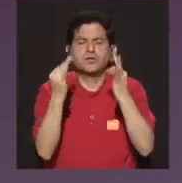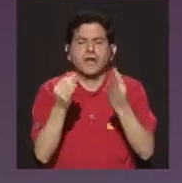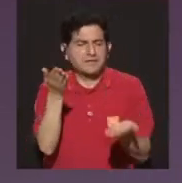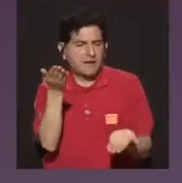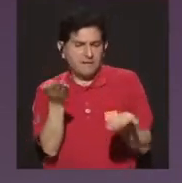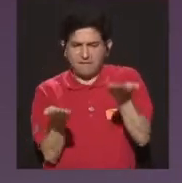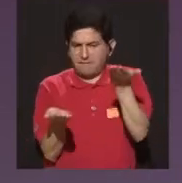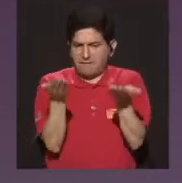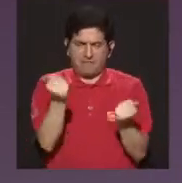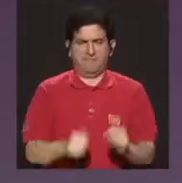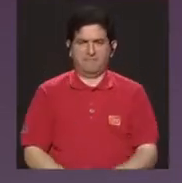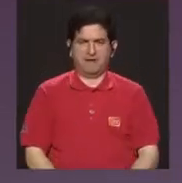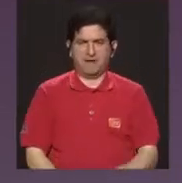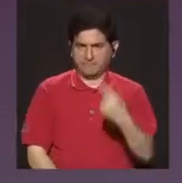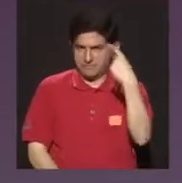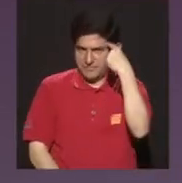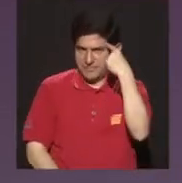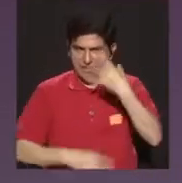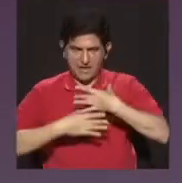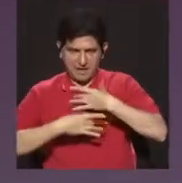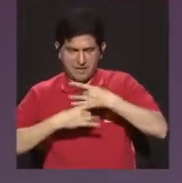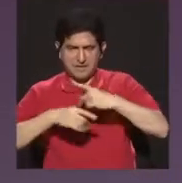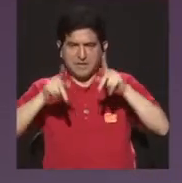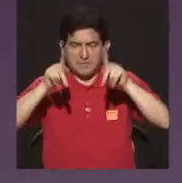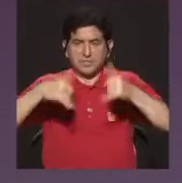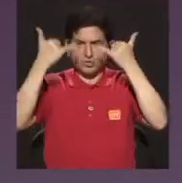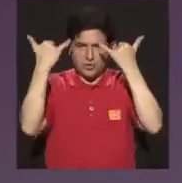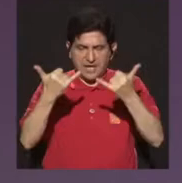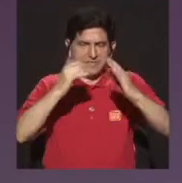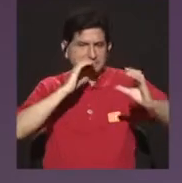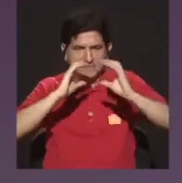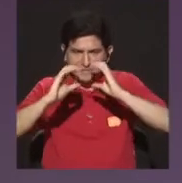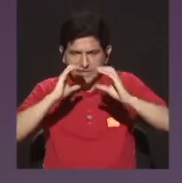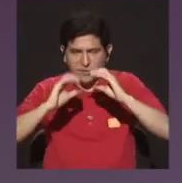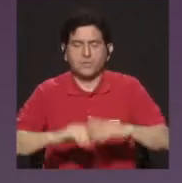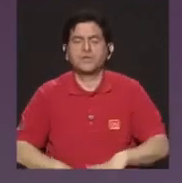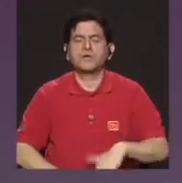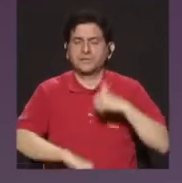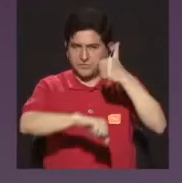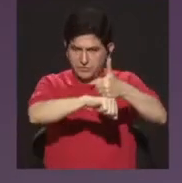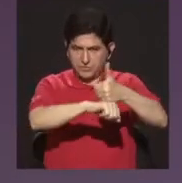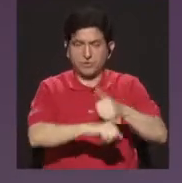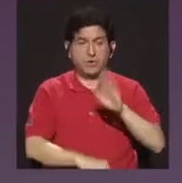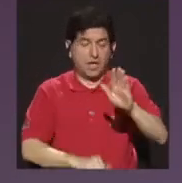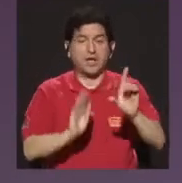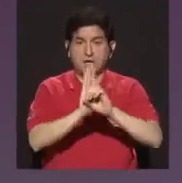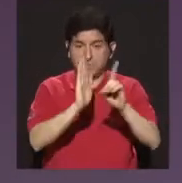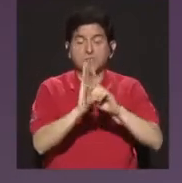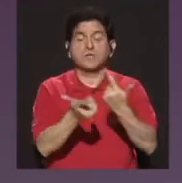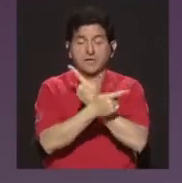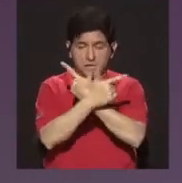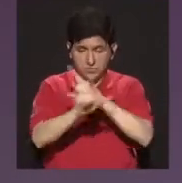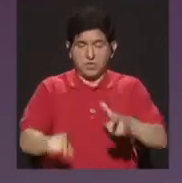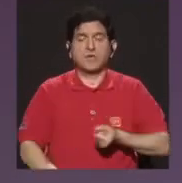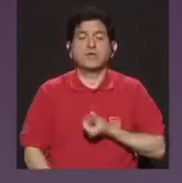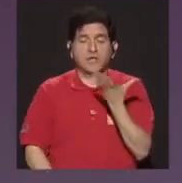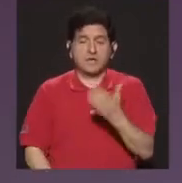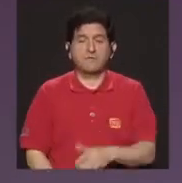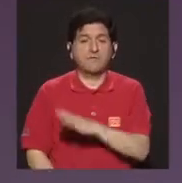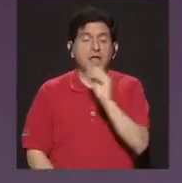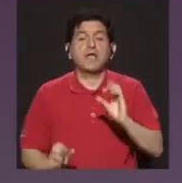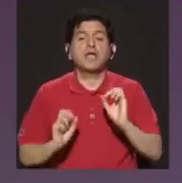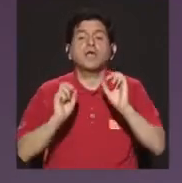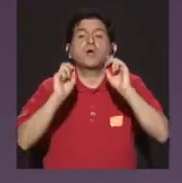balancear tanto los intereses de quienes ya están transmitiendo que también se ejerciendo su derecho a la libertad de expresión con las